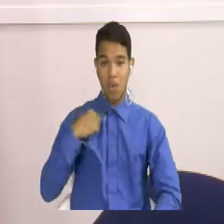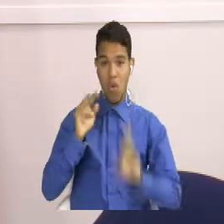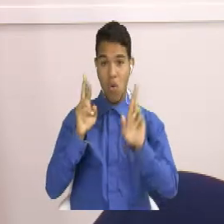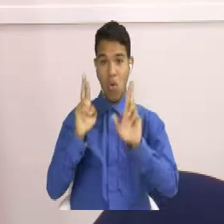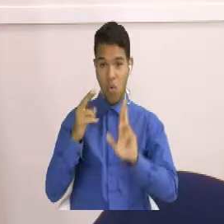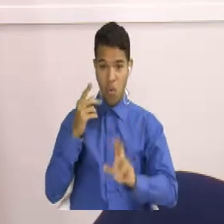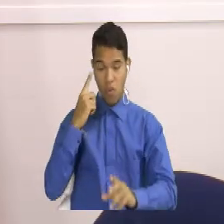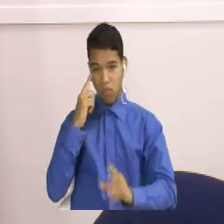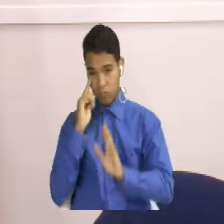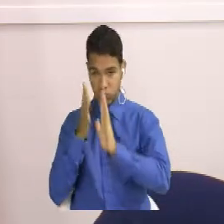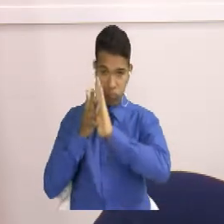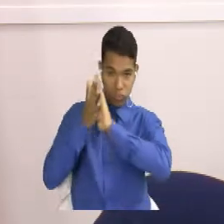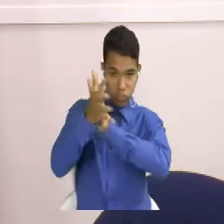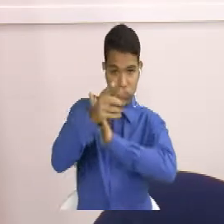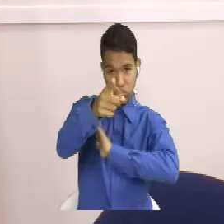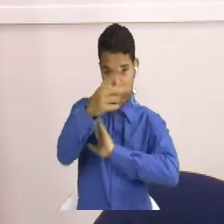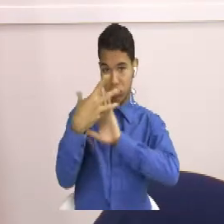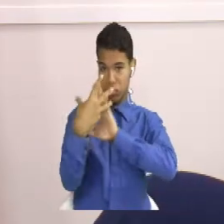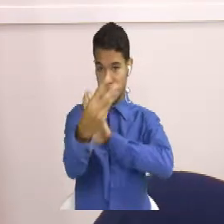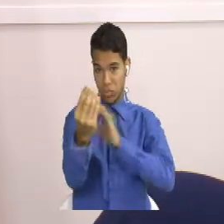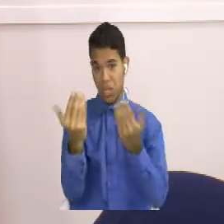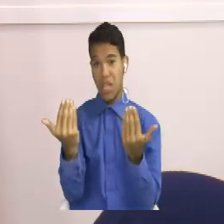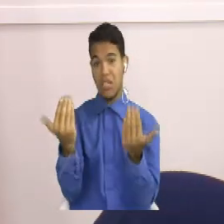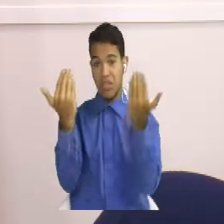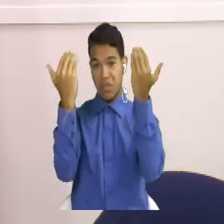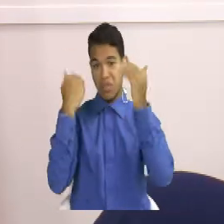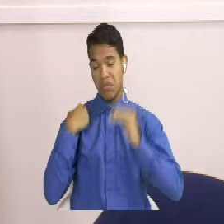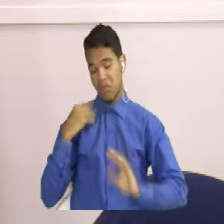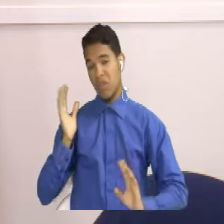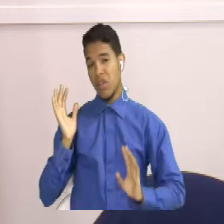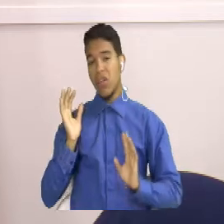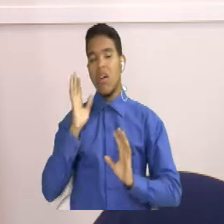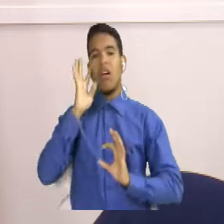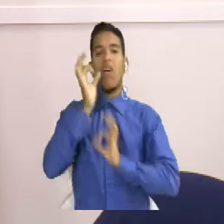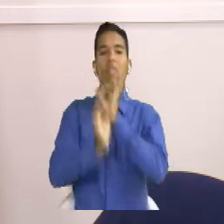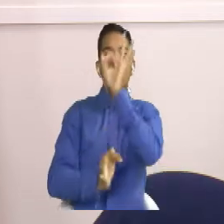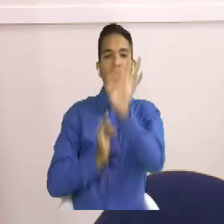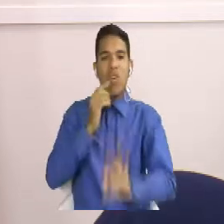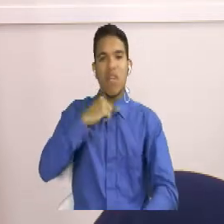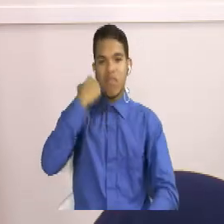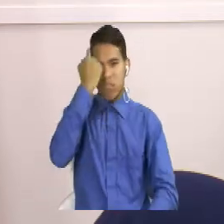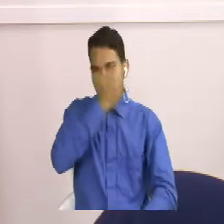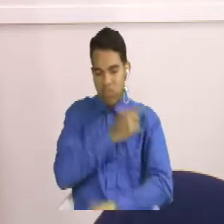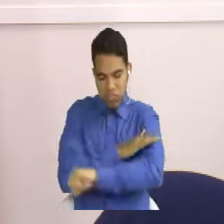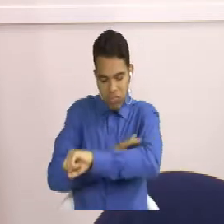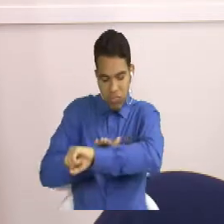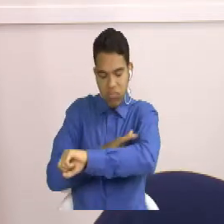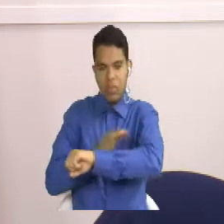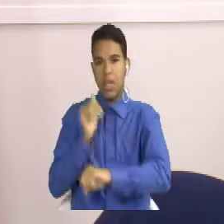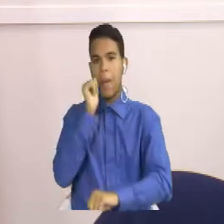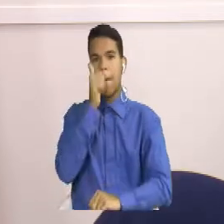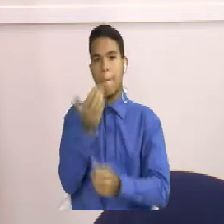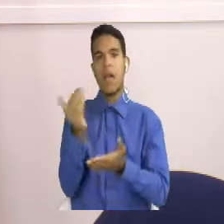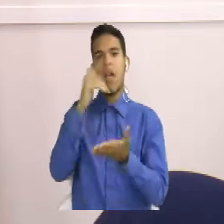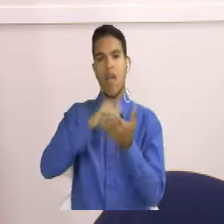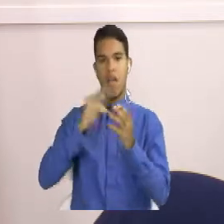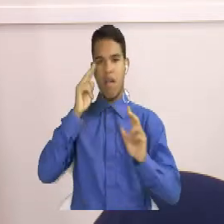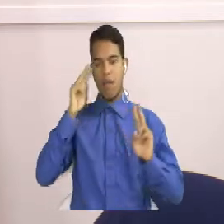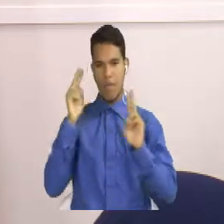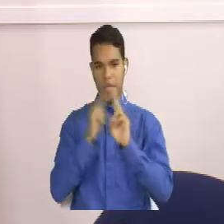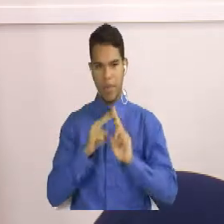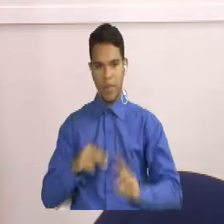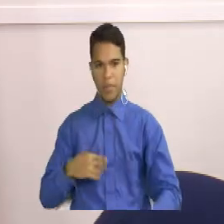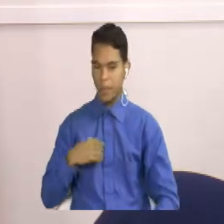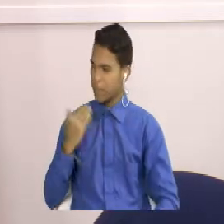aprovechado esta oportunidad de hablar sobre los cuidados de la piel. Nos vamos y regresamos nuevamente mañana con temas de pediatría.